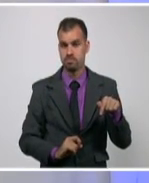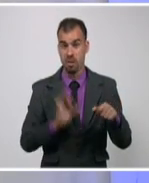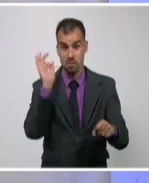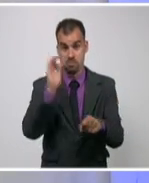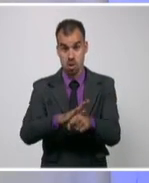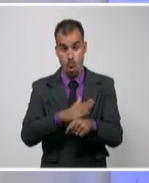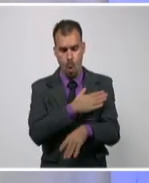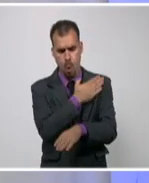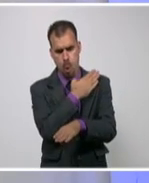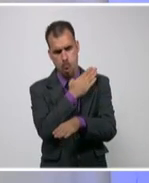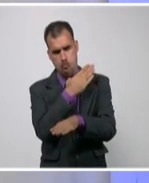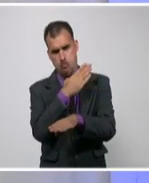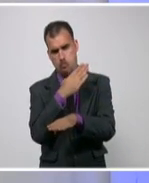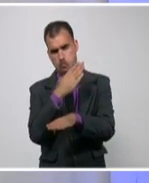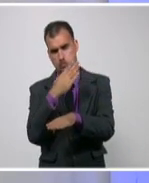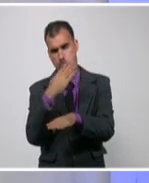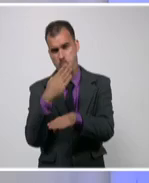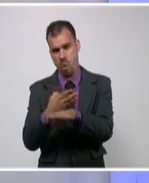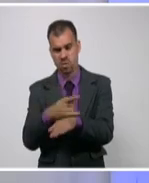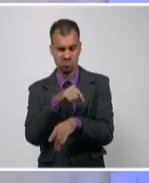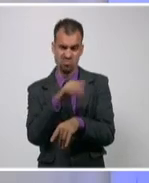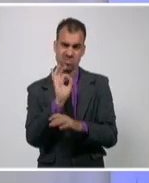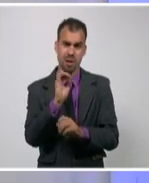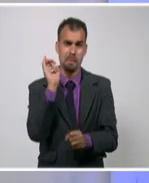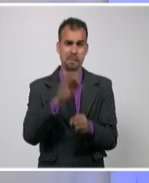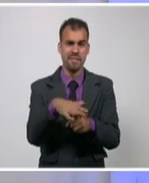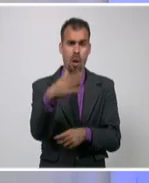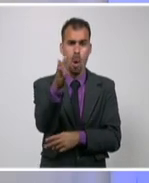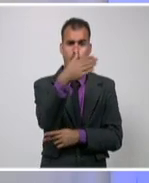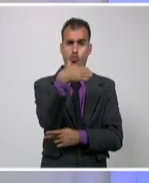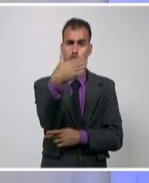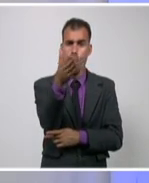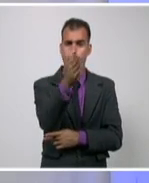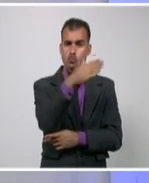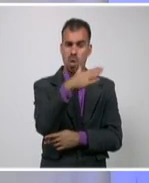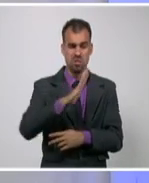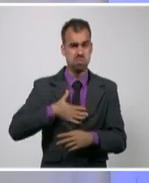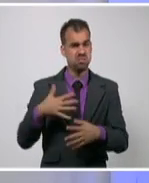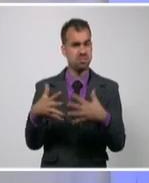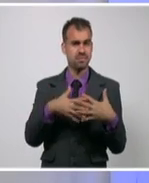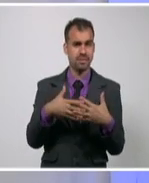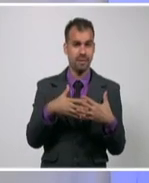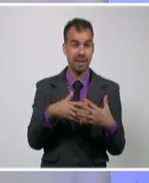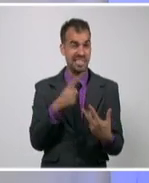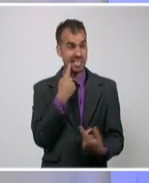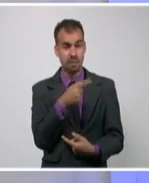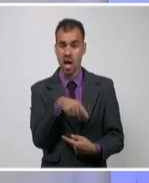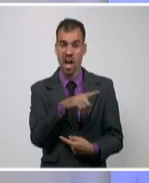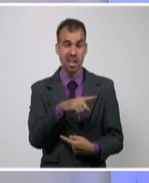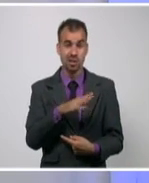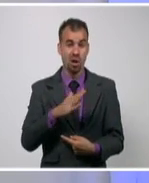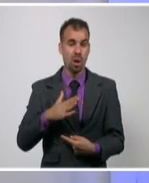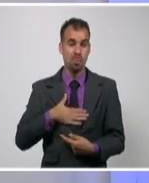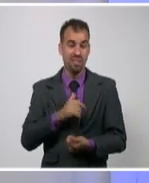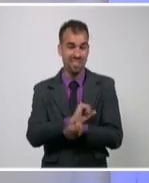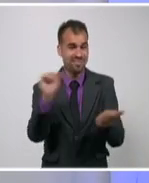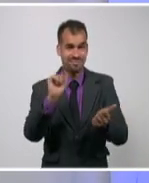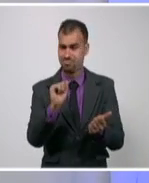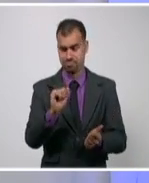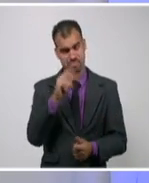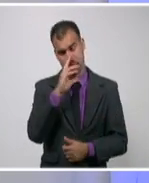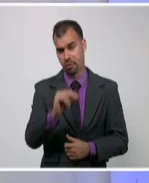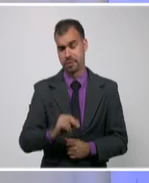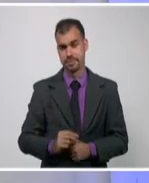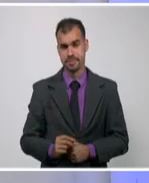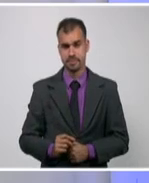con los mambises ondea allí, para recordarnos que un pedazo de Cuba no es soberano. Base naval en Guantánamo que